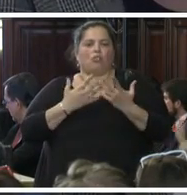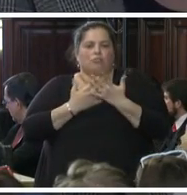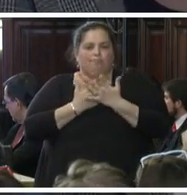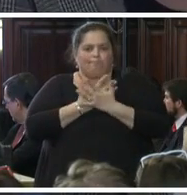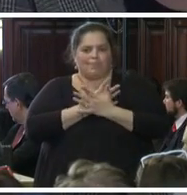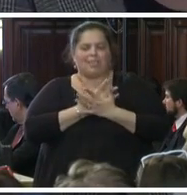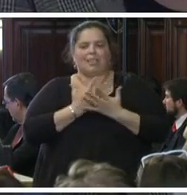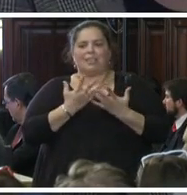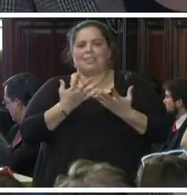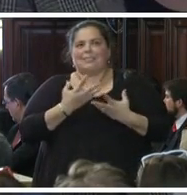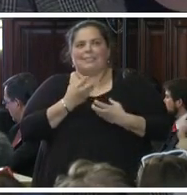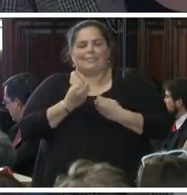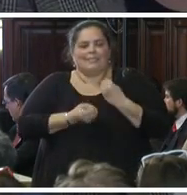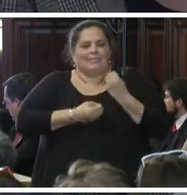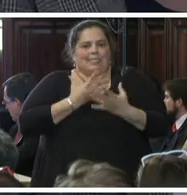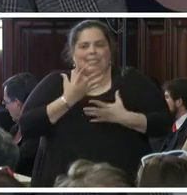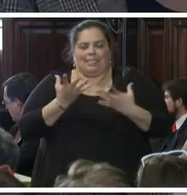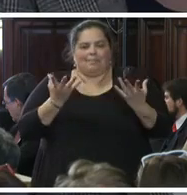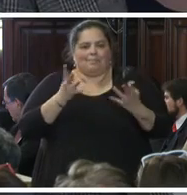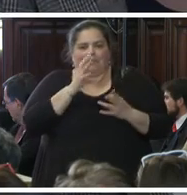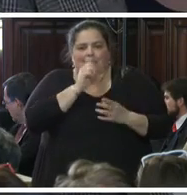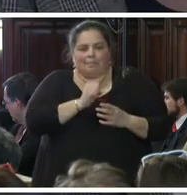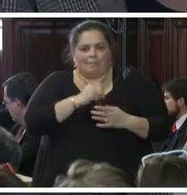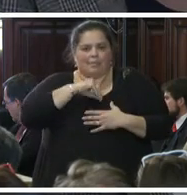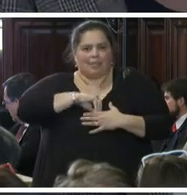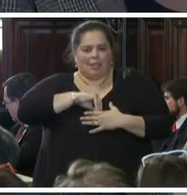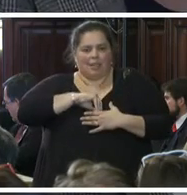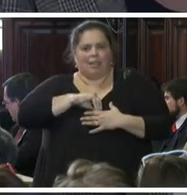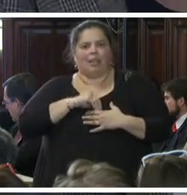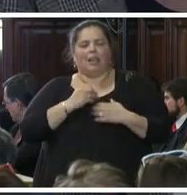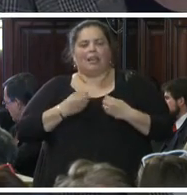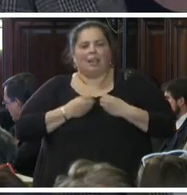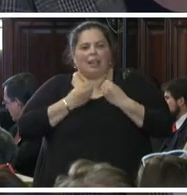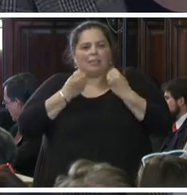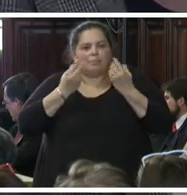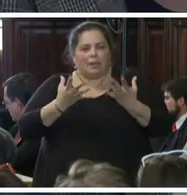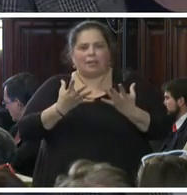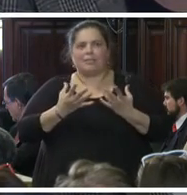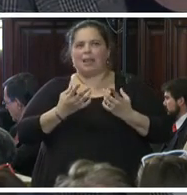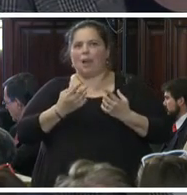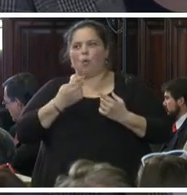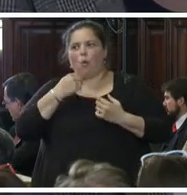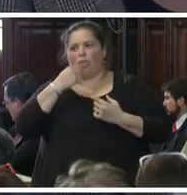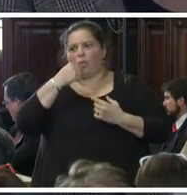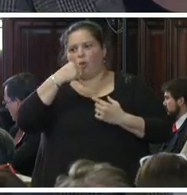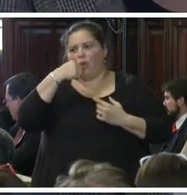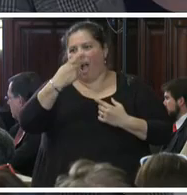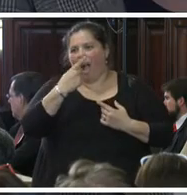e impotencia que expresan con la vehemencia que